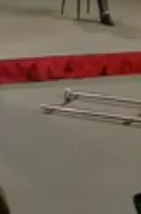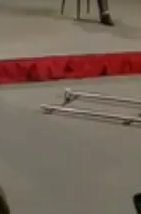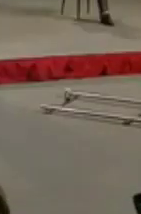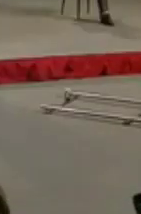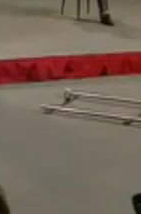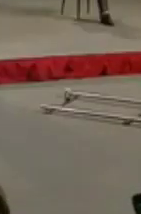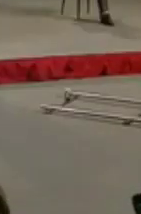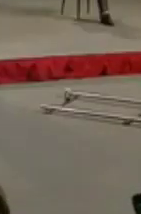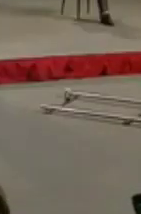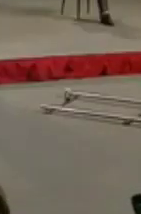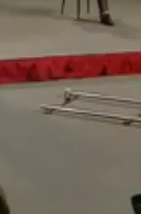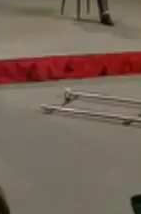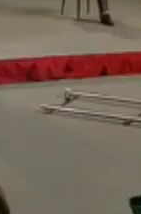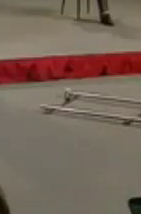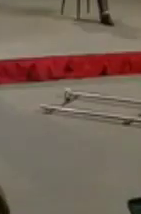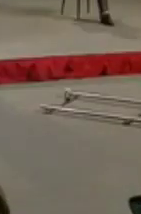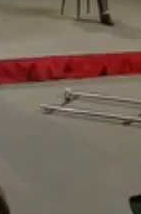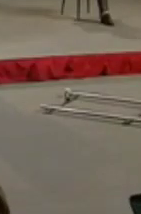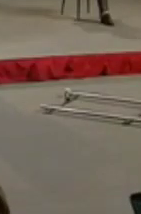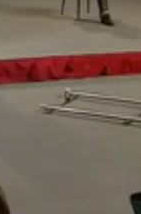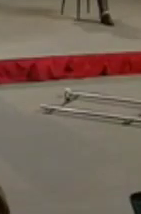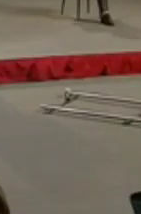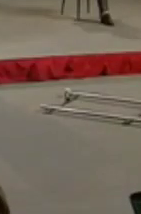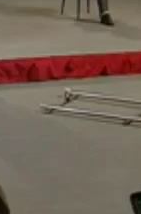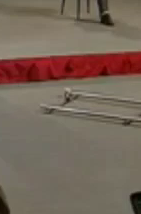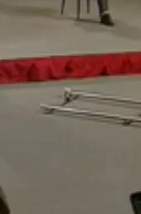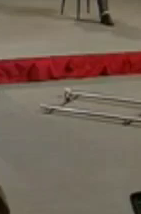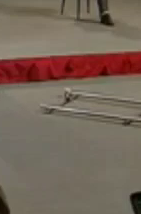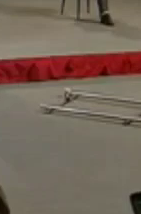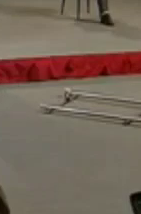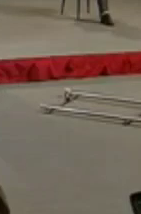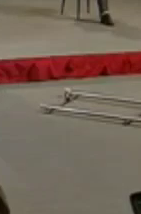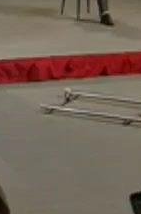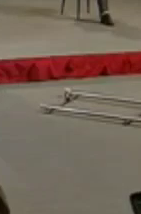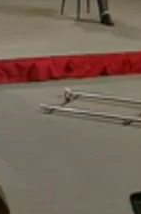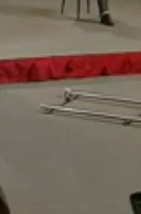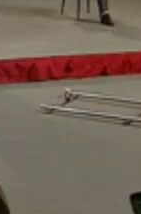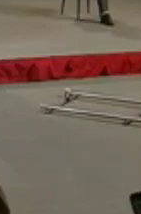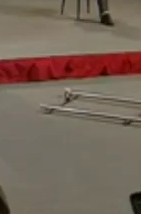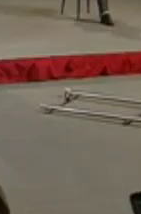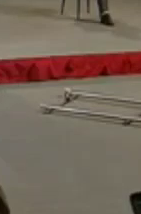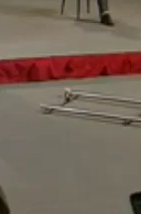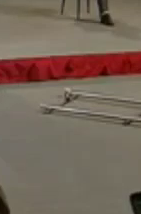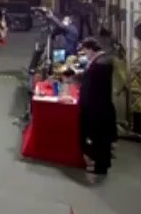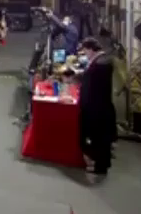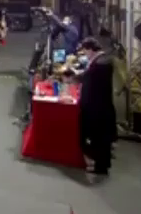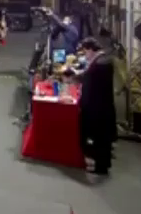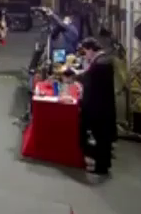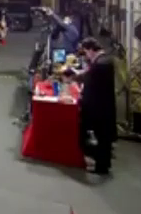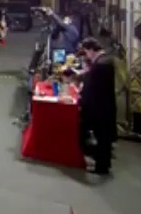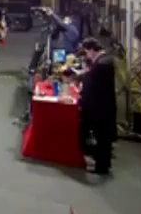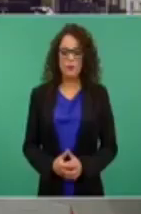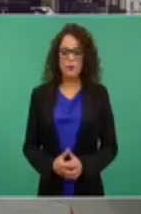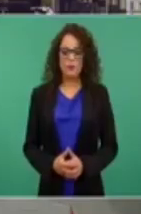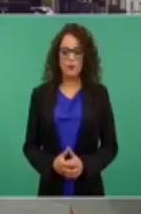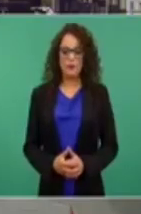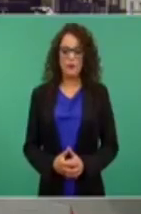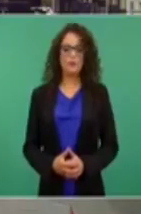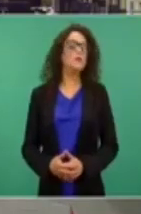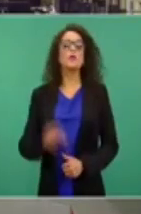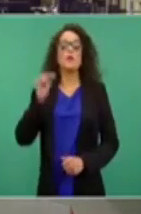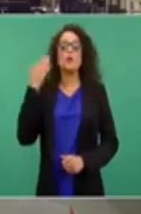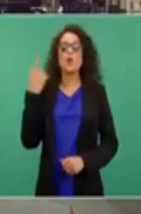con esos sofismas, con esos cuentos, con esas mentiras. Pero a ver. Sí, le decía rápidamente, presidente, un tema que surgió la semana